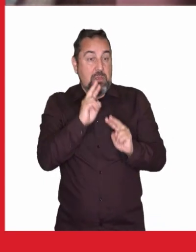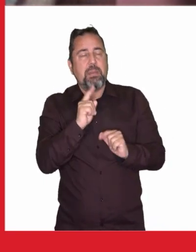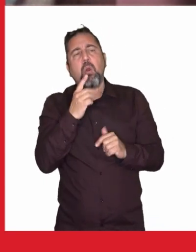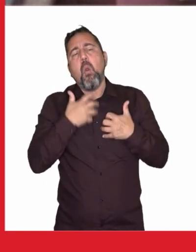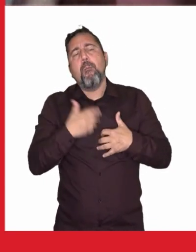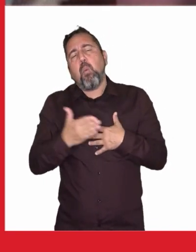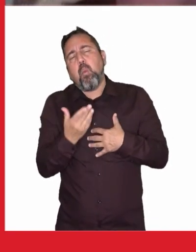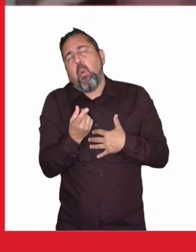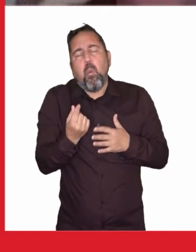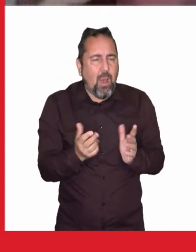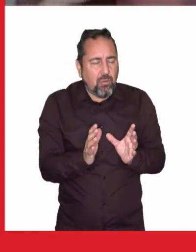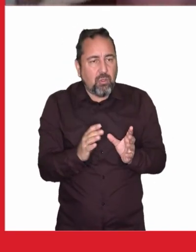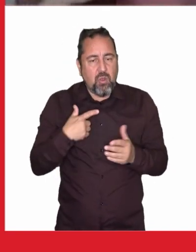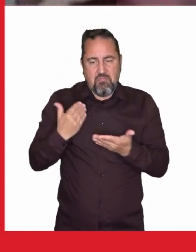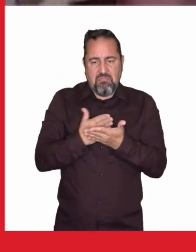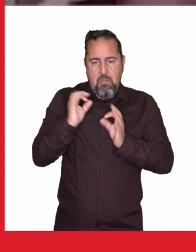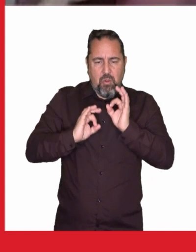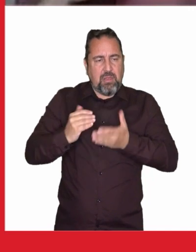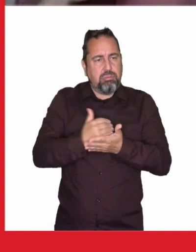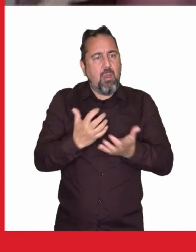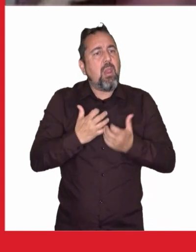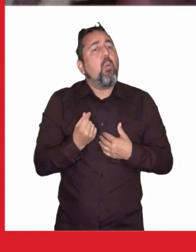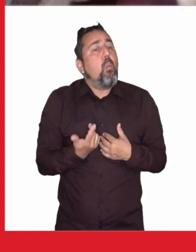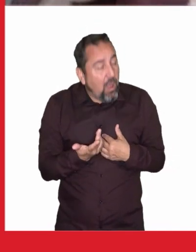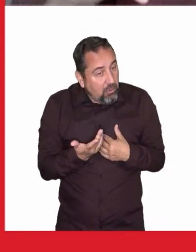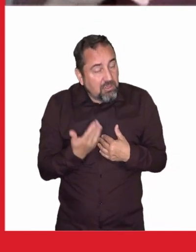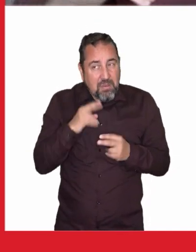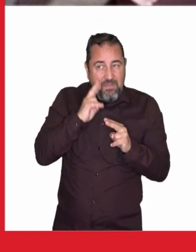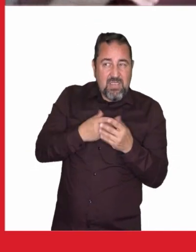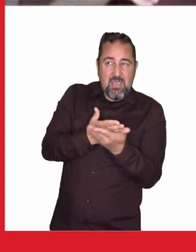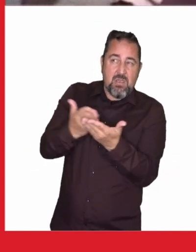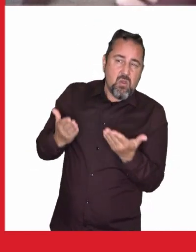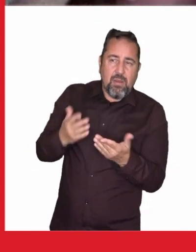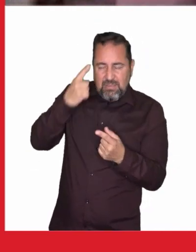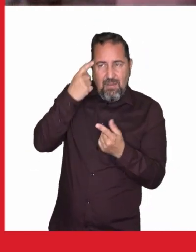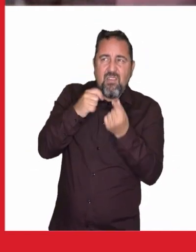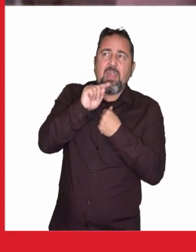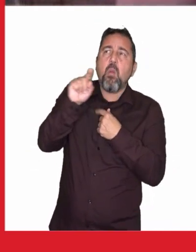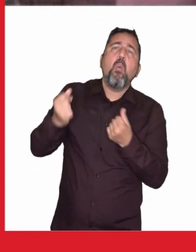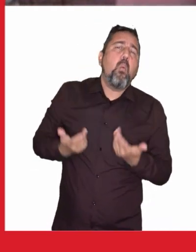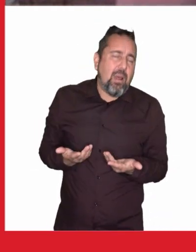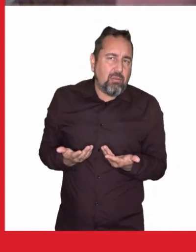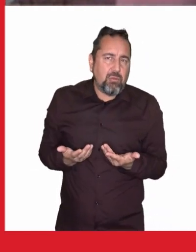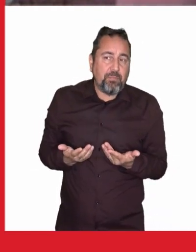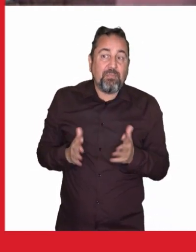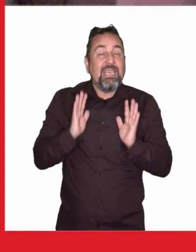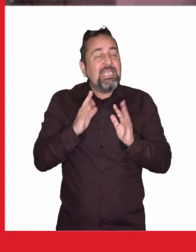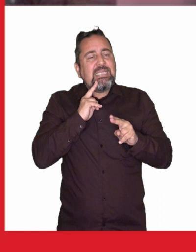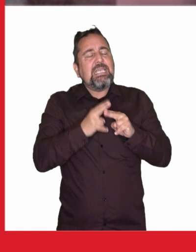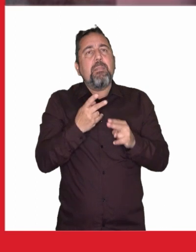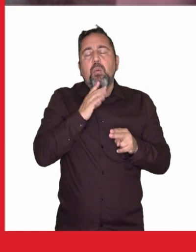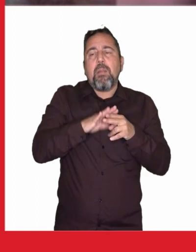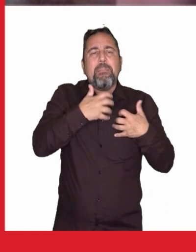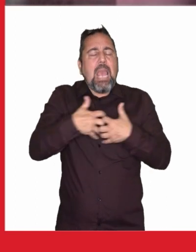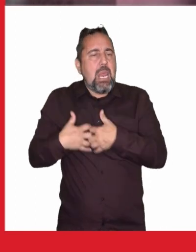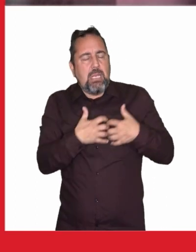distintas. Entonces, por un lado miro cuánto me cuesta producirlo y qué margen quiero tener. y a veces también me quiero fijar en el mercado para ver a cuánto